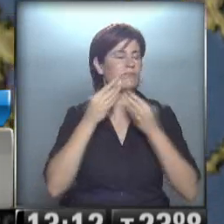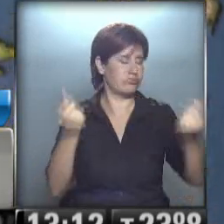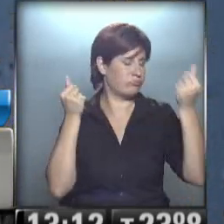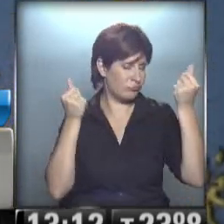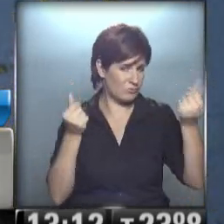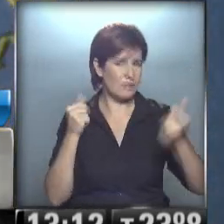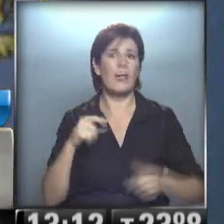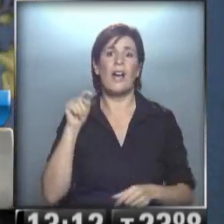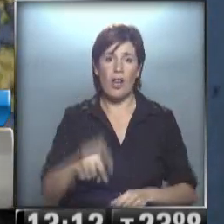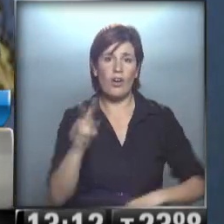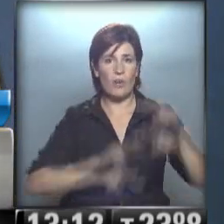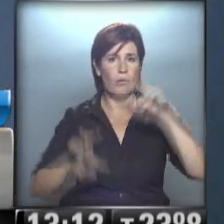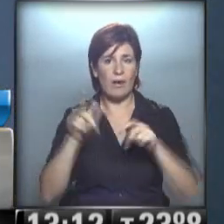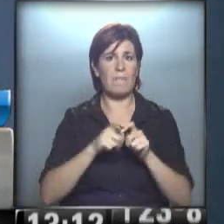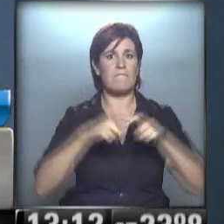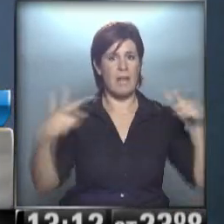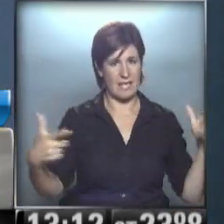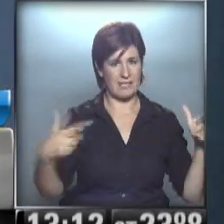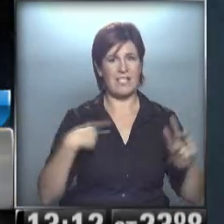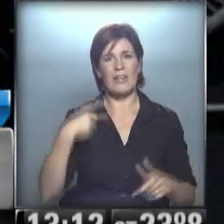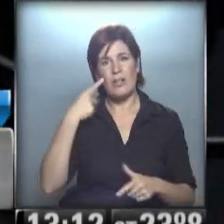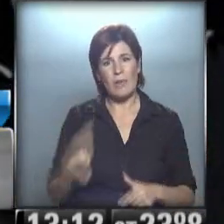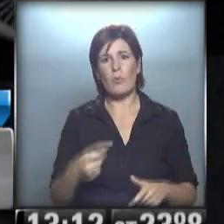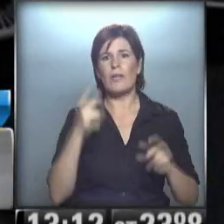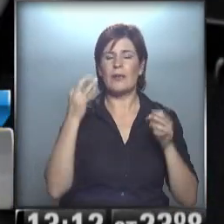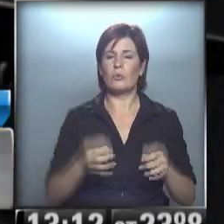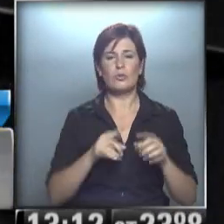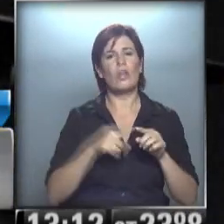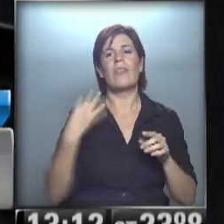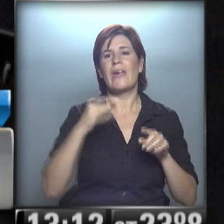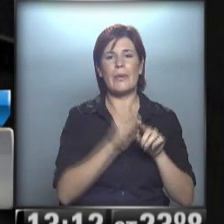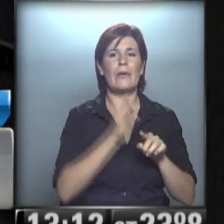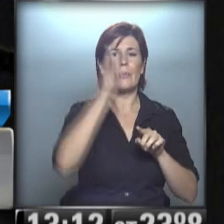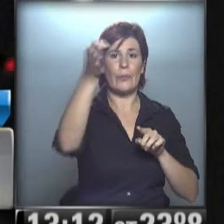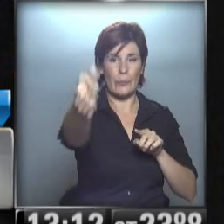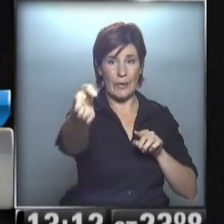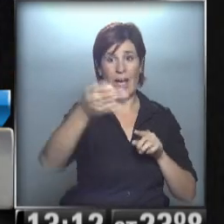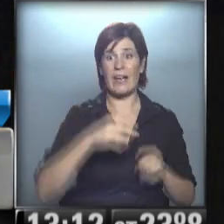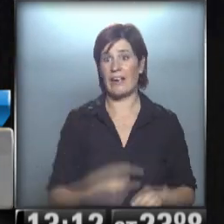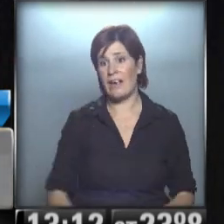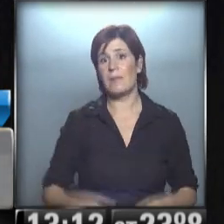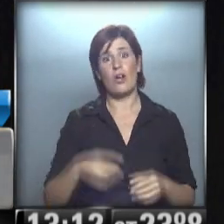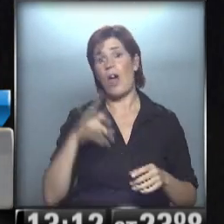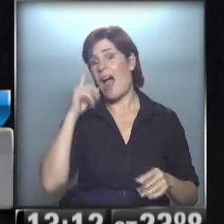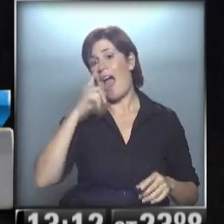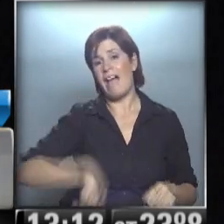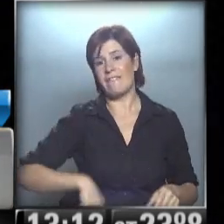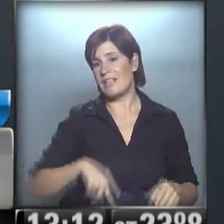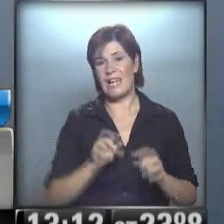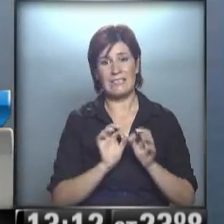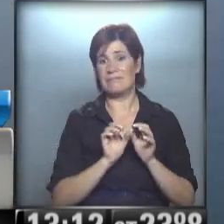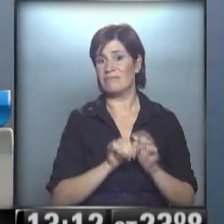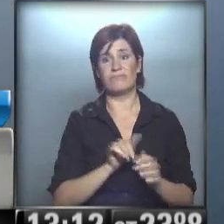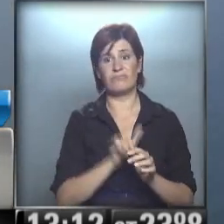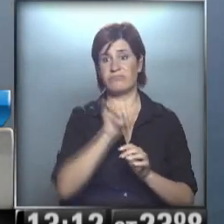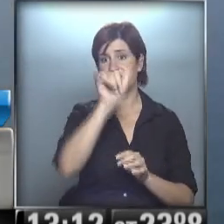zona de la búsqueda allí estamos viendo el trayecto que este avión tenía que hacer y lo que logró hacer que fue apenas salir de